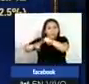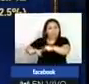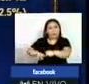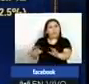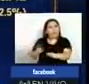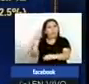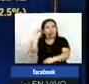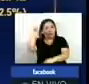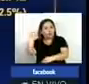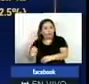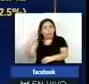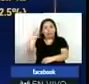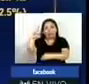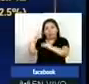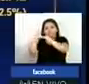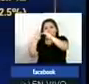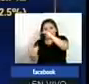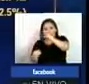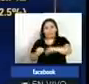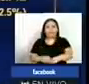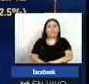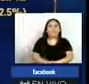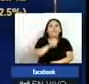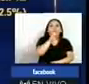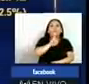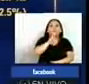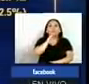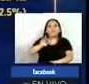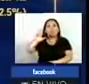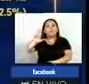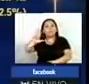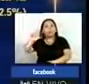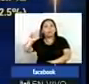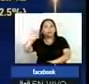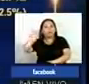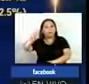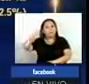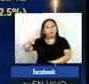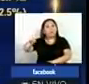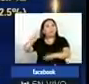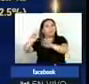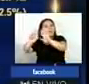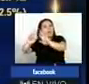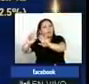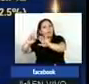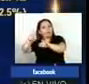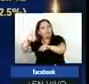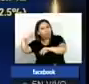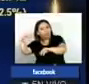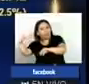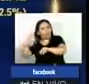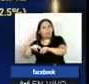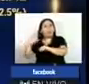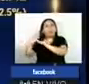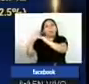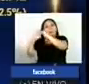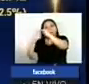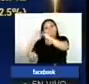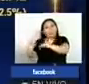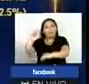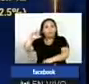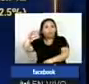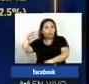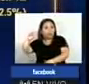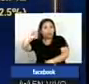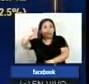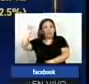20% menos. A Honduras, por 334.8 millones, con un 30.5% menos.